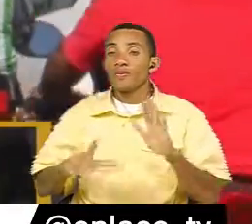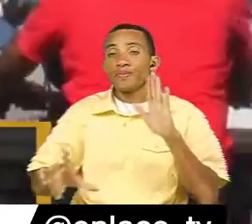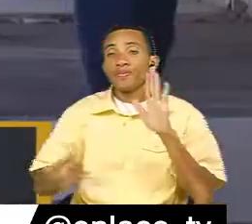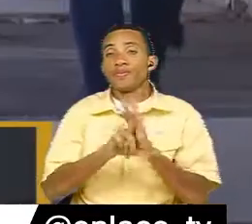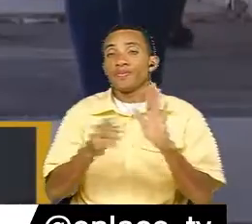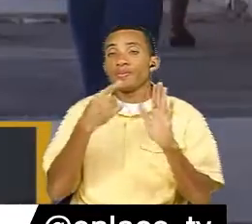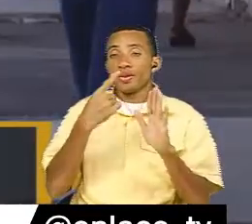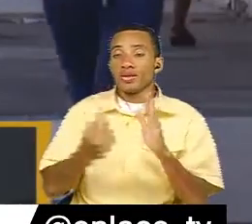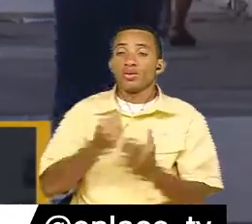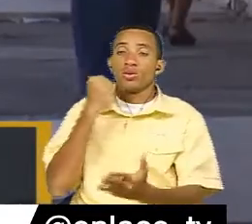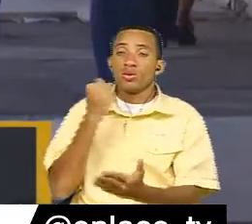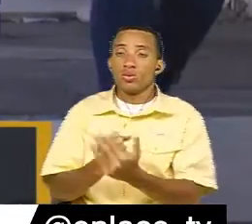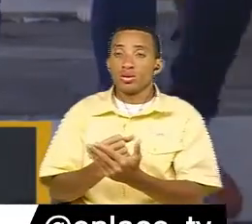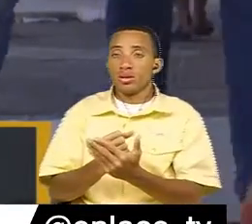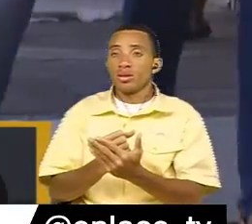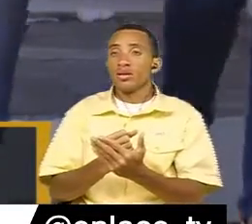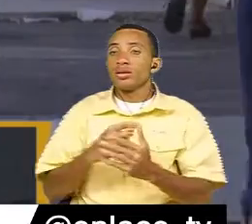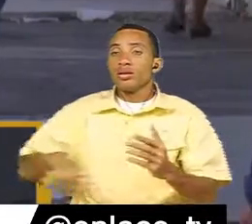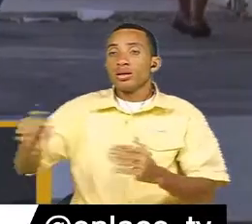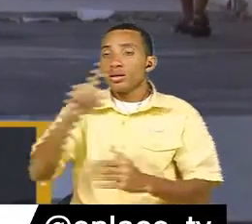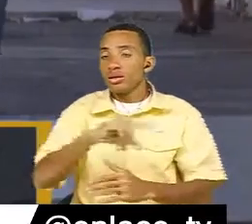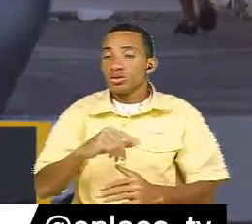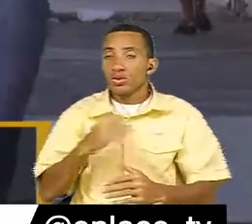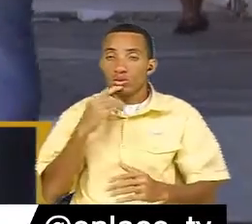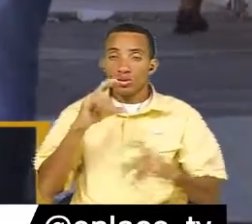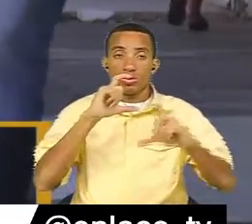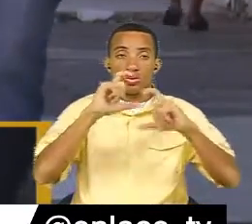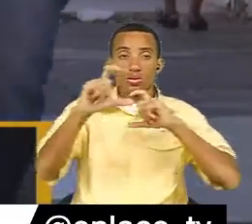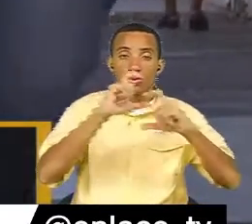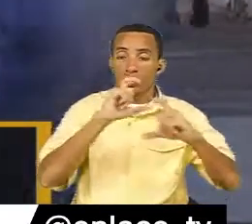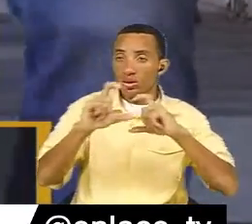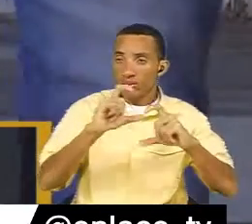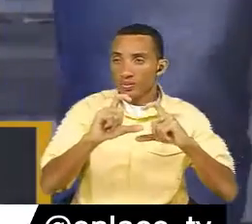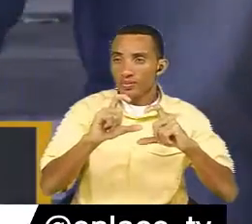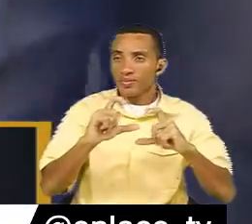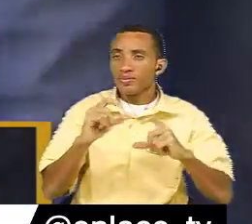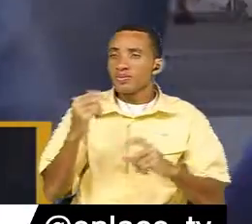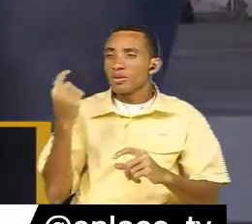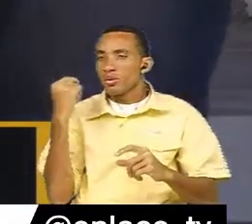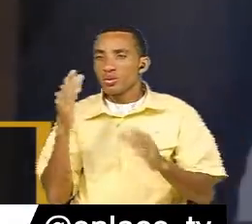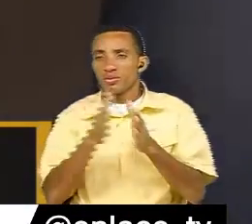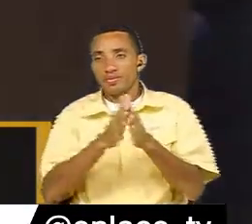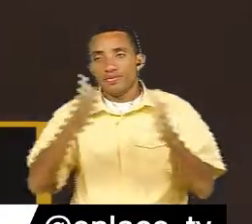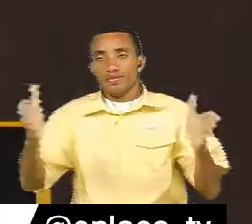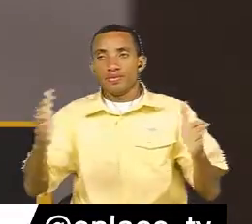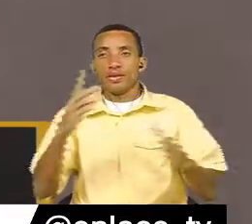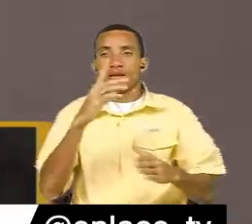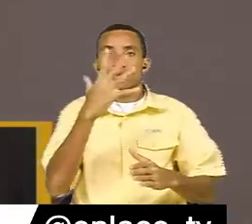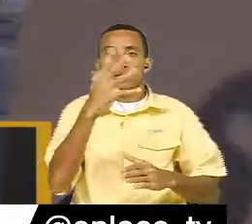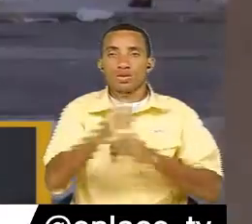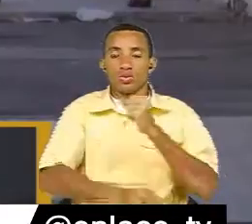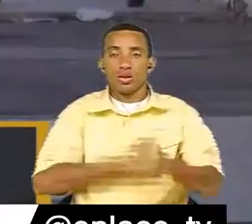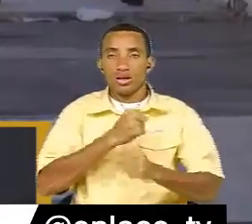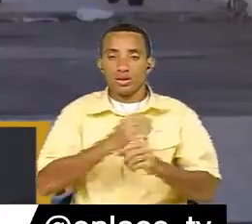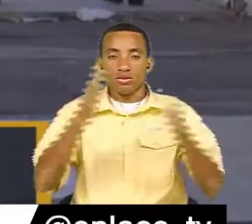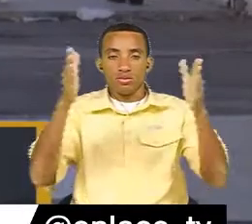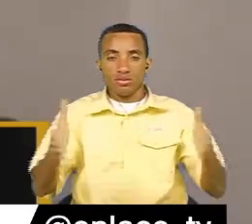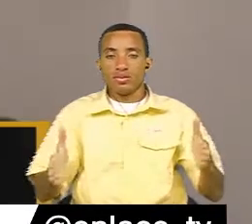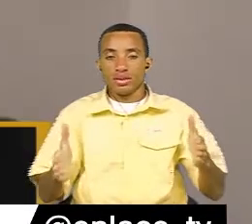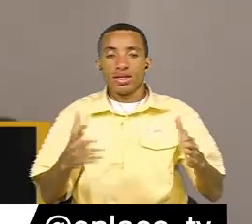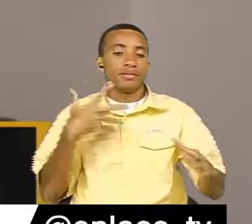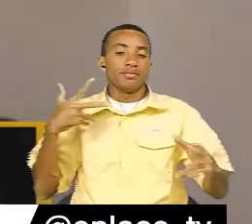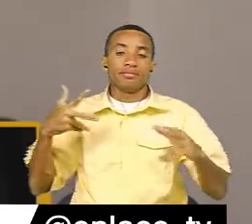a esas personas que no renuevan Cámara de Comercio en un plazo de 5 años, esas matrículas se